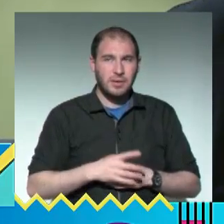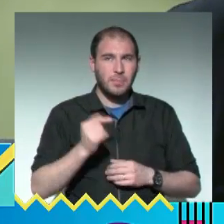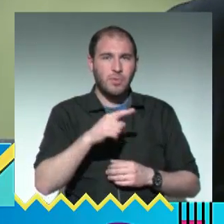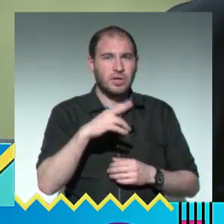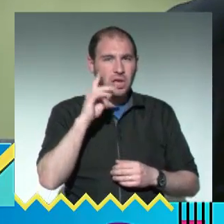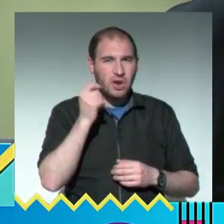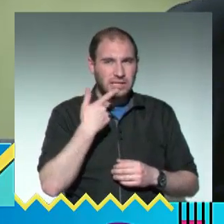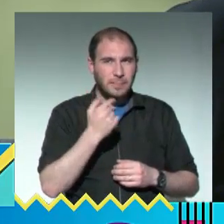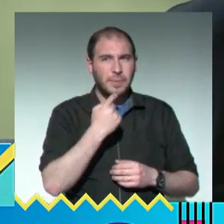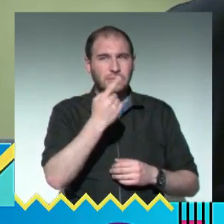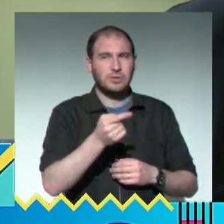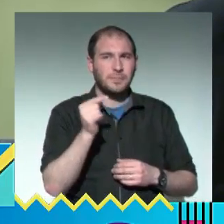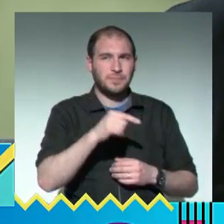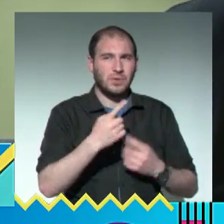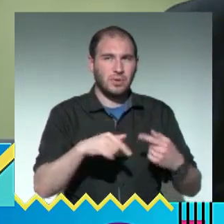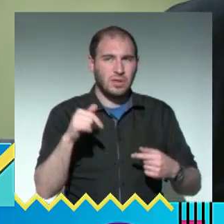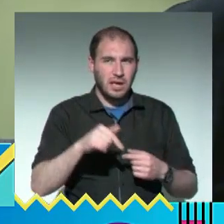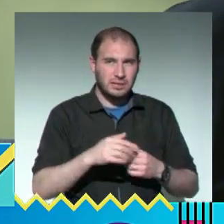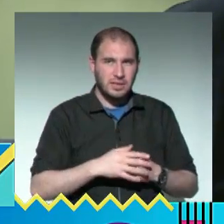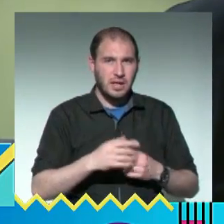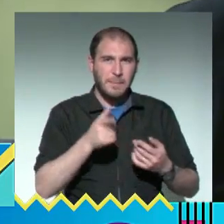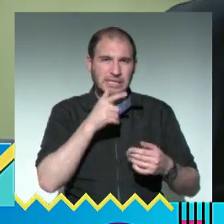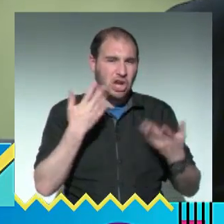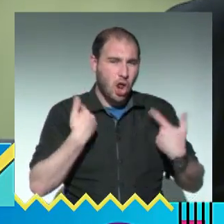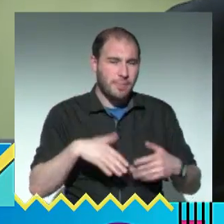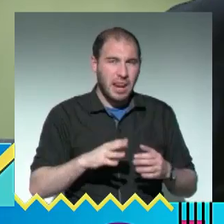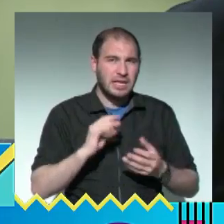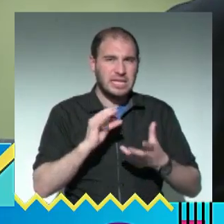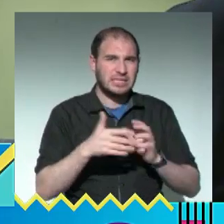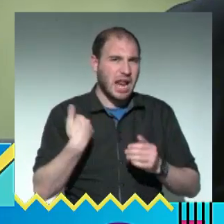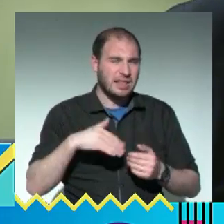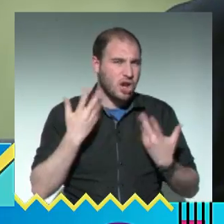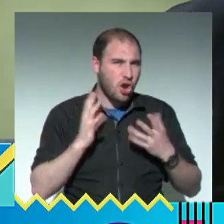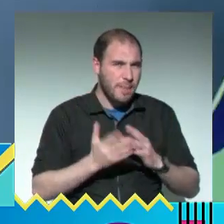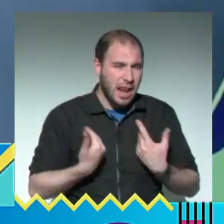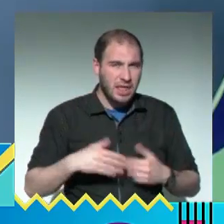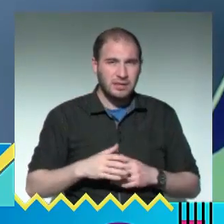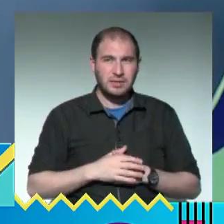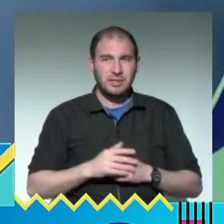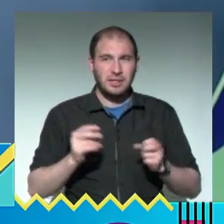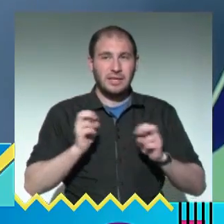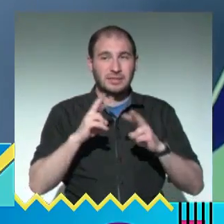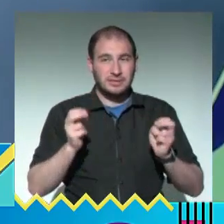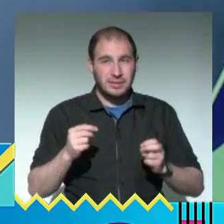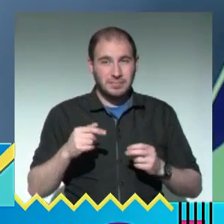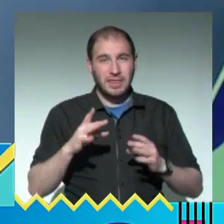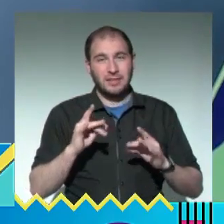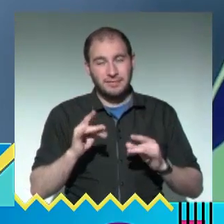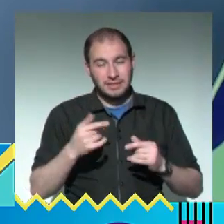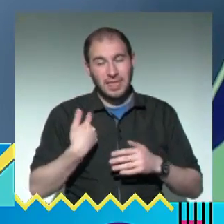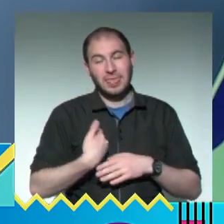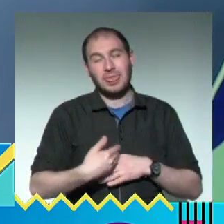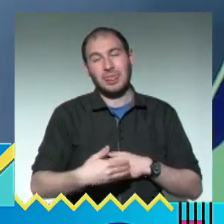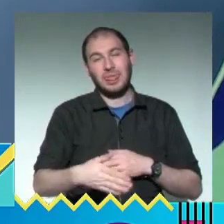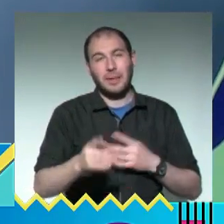Nicolás. ¿Crees que esta situación ya se tornó normal, digamos, de que las crisis en Argentina no paren? Bueno, es un tema difícil y largo,